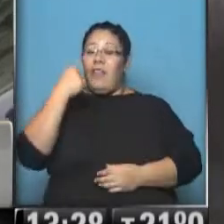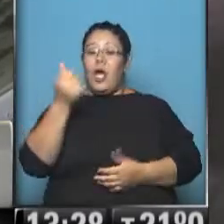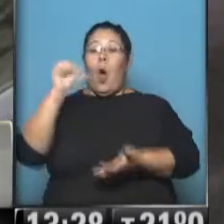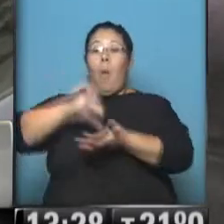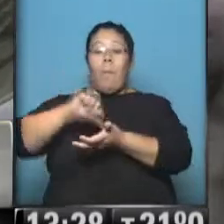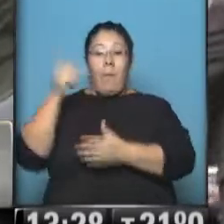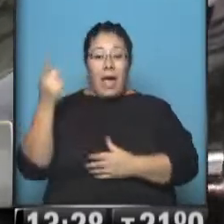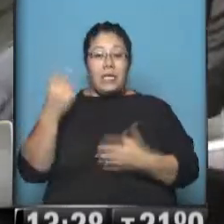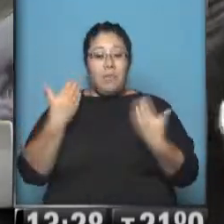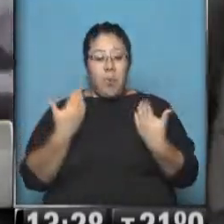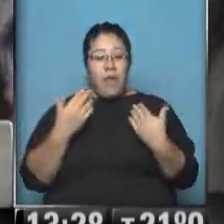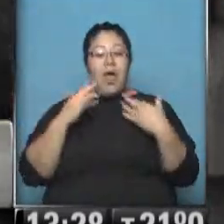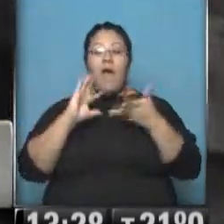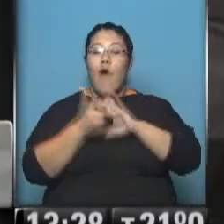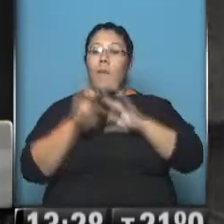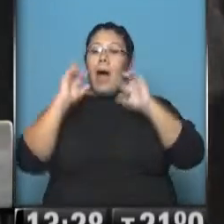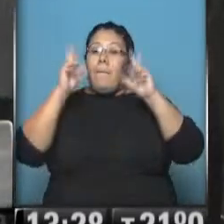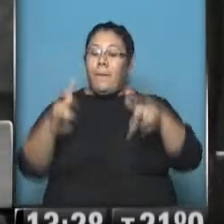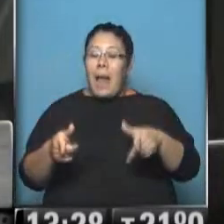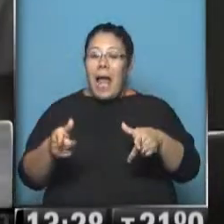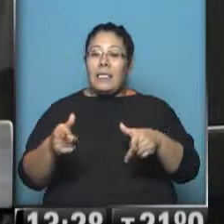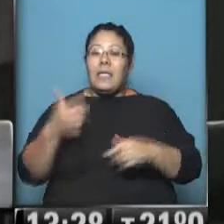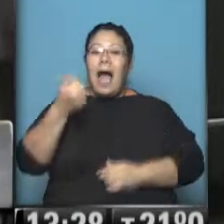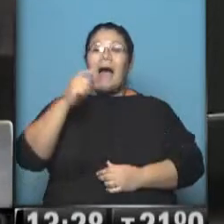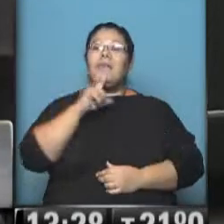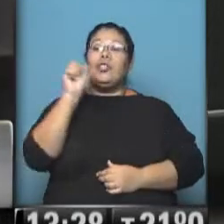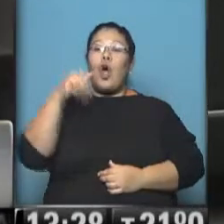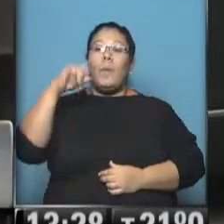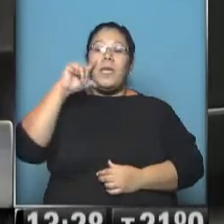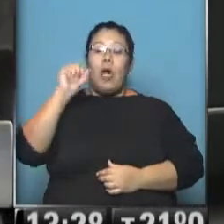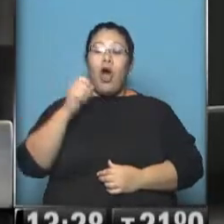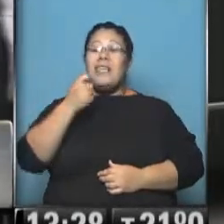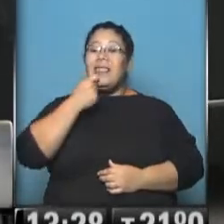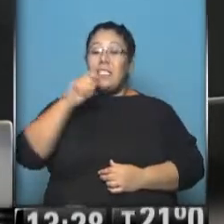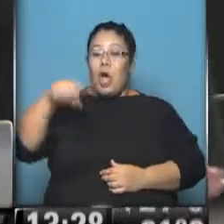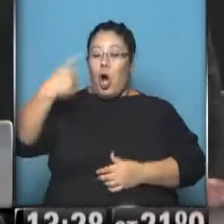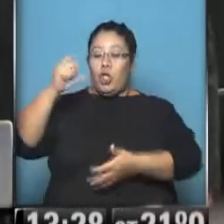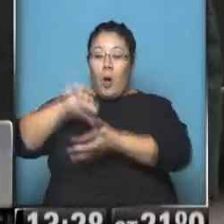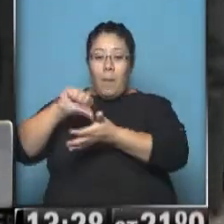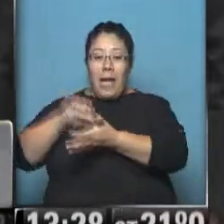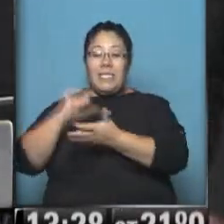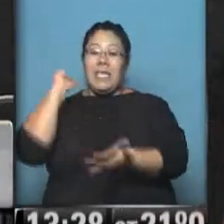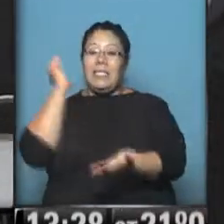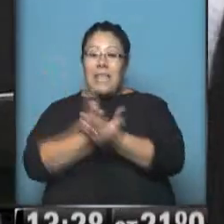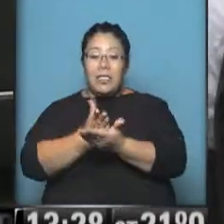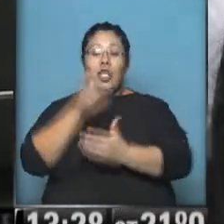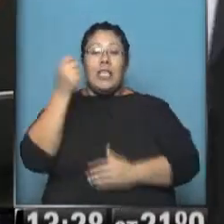a limitar el programa atómico siempre y cuando las potencias occidentales levanten las sanciones económicas vigentes.